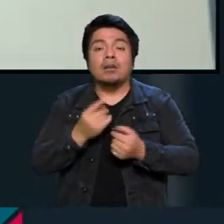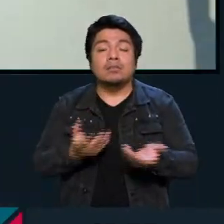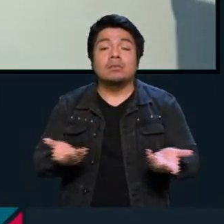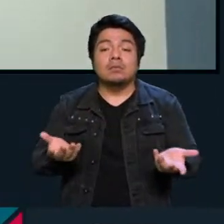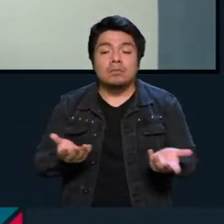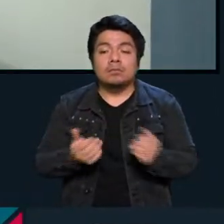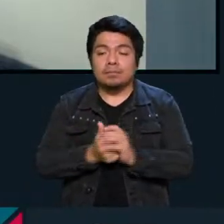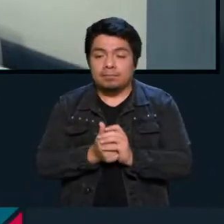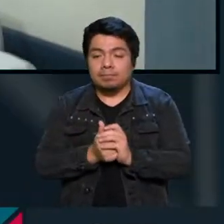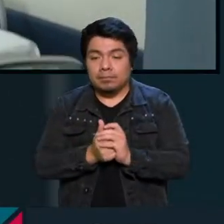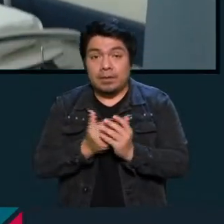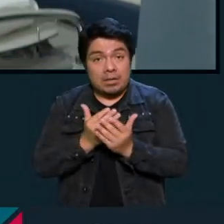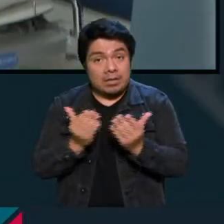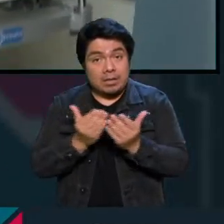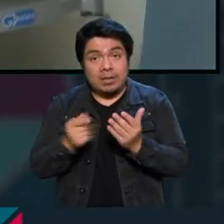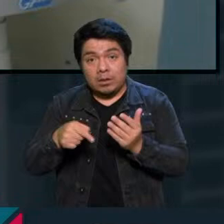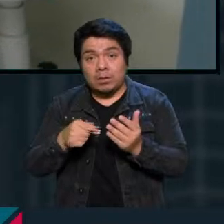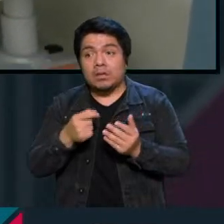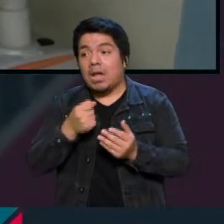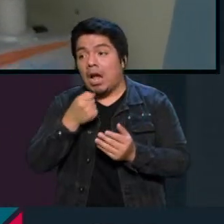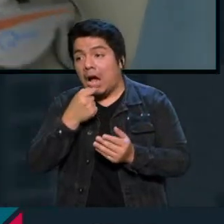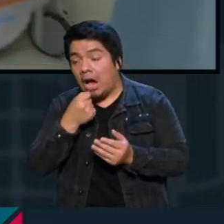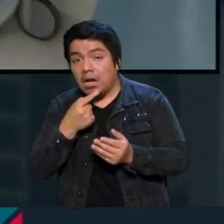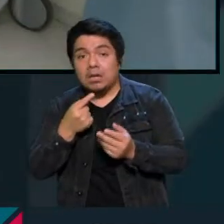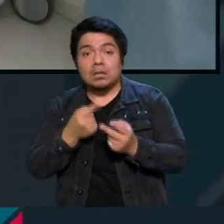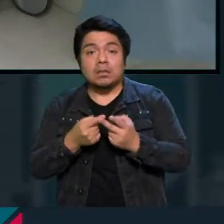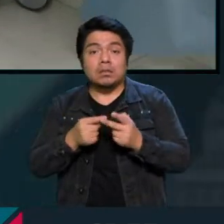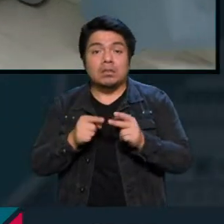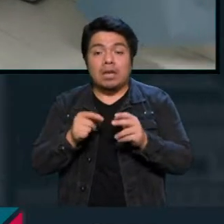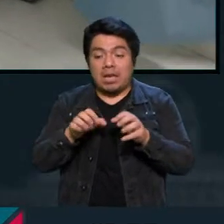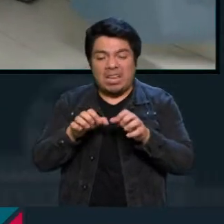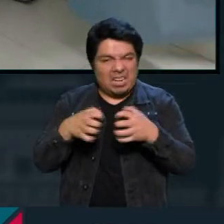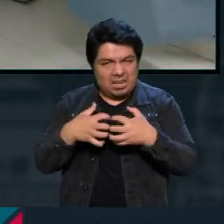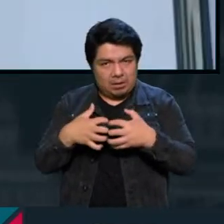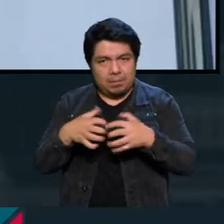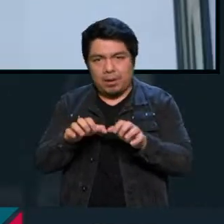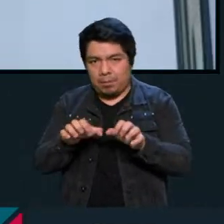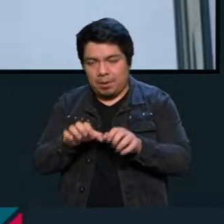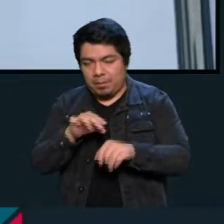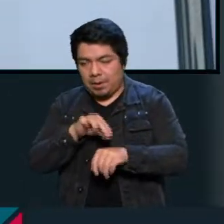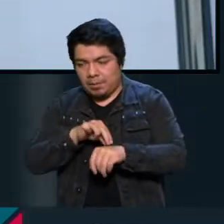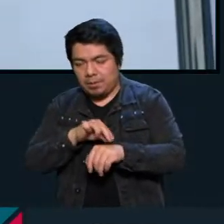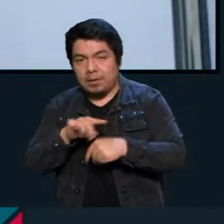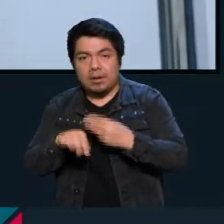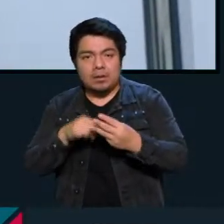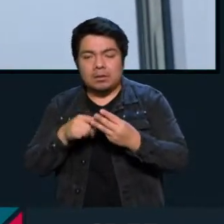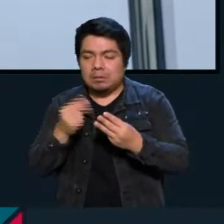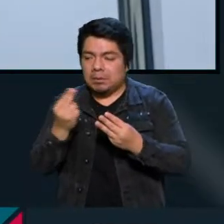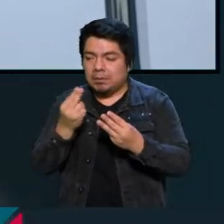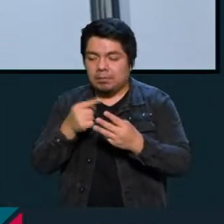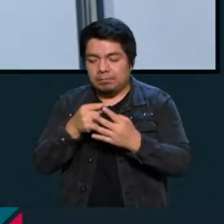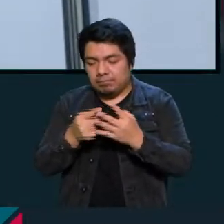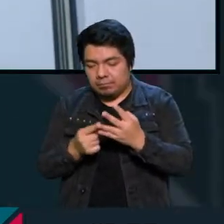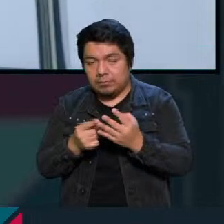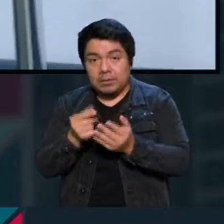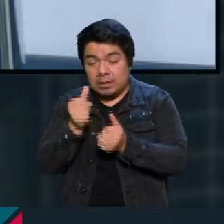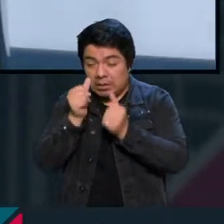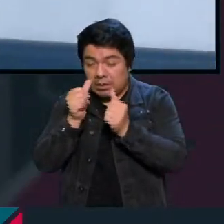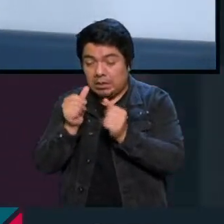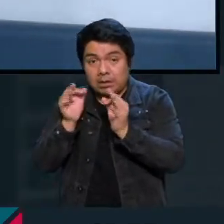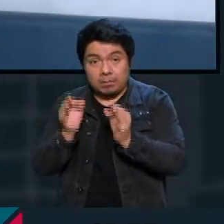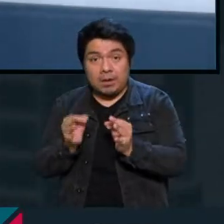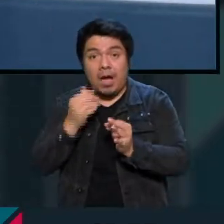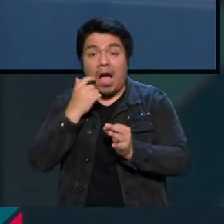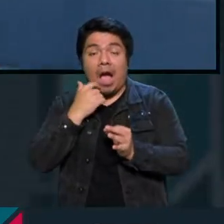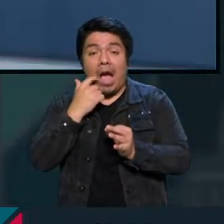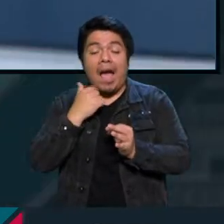o al paciente, que les dote de medicamentos, equipos médicos, todos los equipos médicos necesarios para que se dé una atención. Digamos que son las